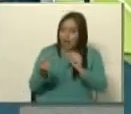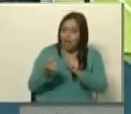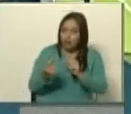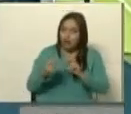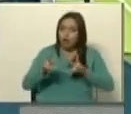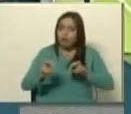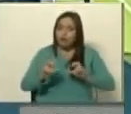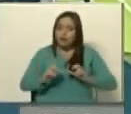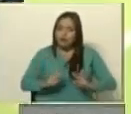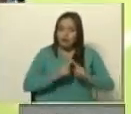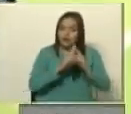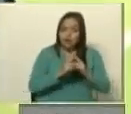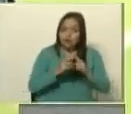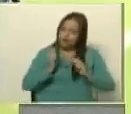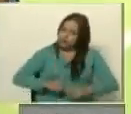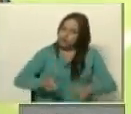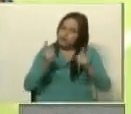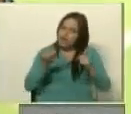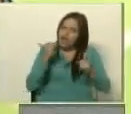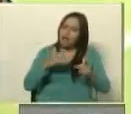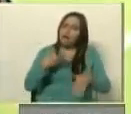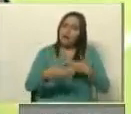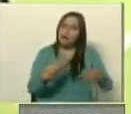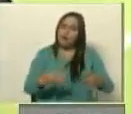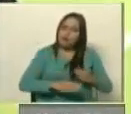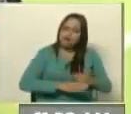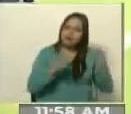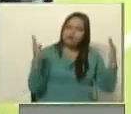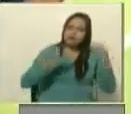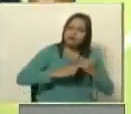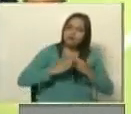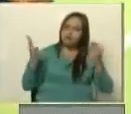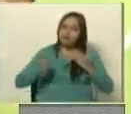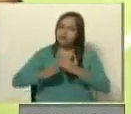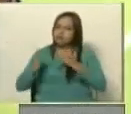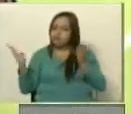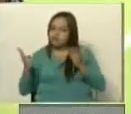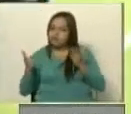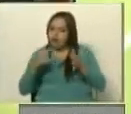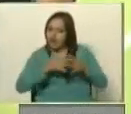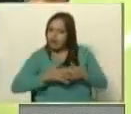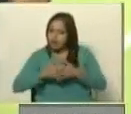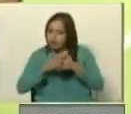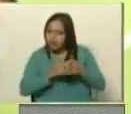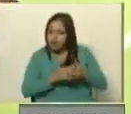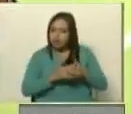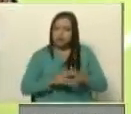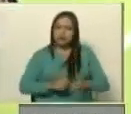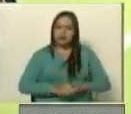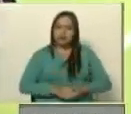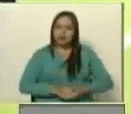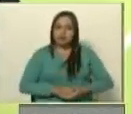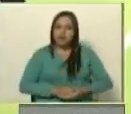encuentro, ¿es posible que se vayan levantando progresivamente estas mal llamadas sanciones y que pueda también